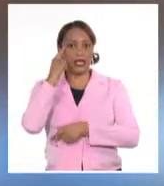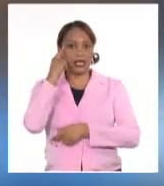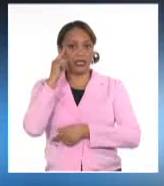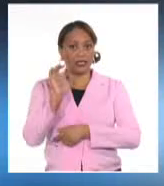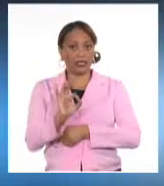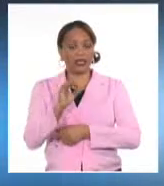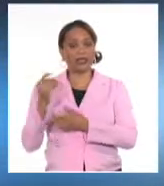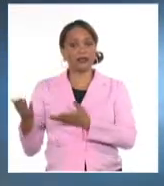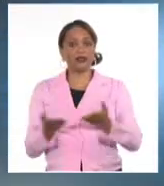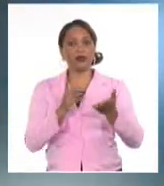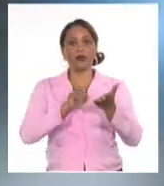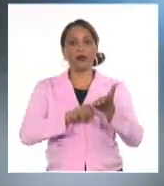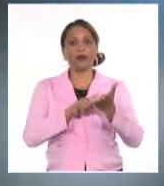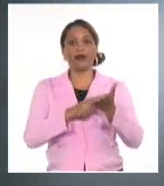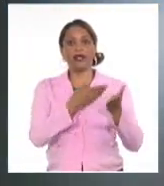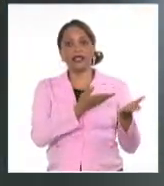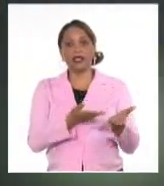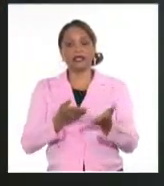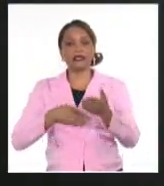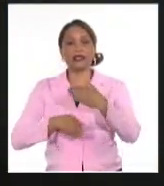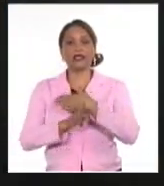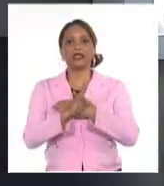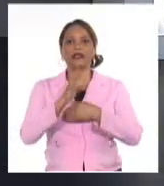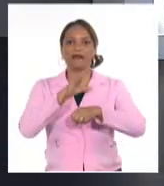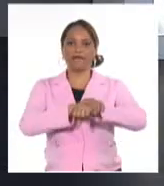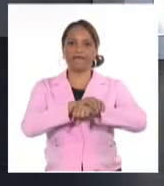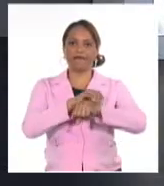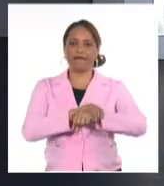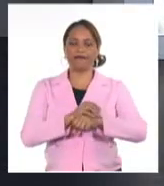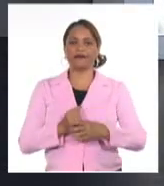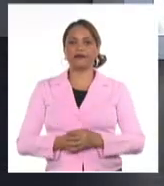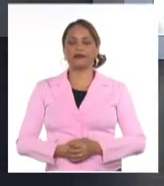padre en la salida del centro penitenciario.